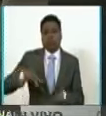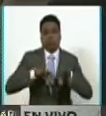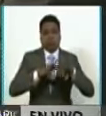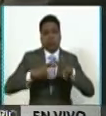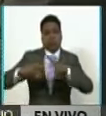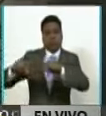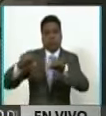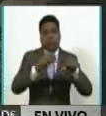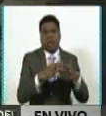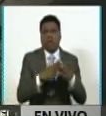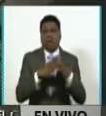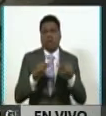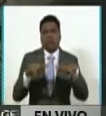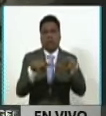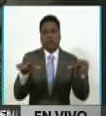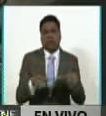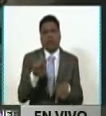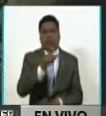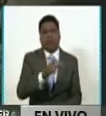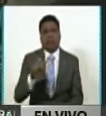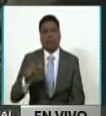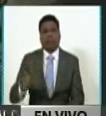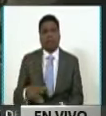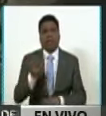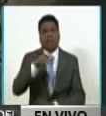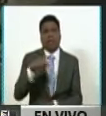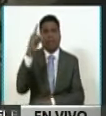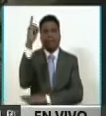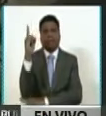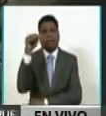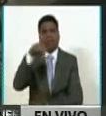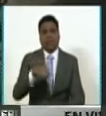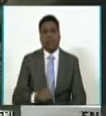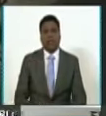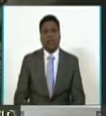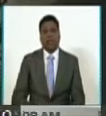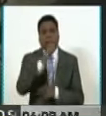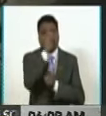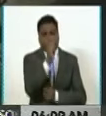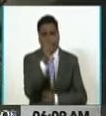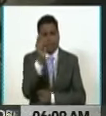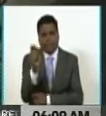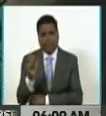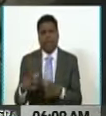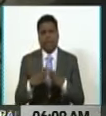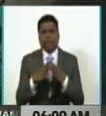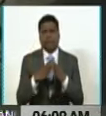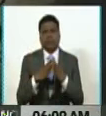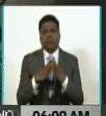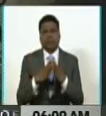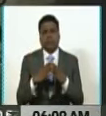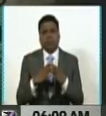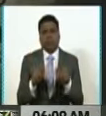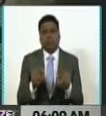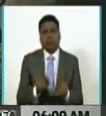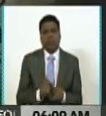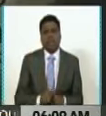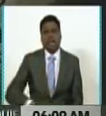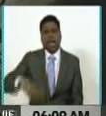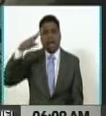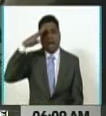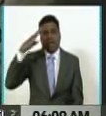las autoridades del gabinete ejecutivo en el Panteón Nacional para rendir los honores correspondientes a el general